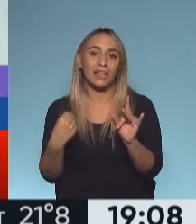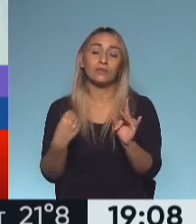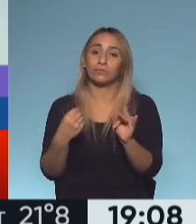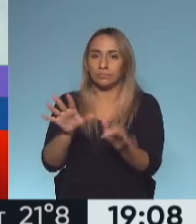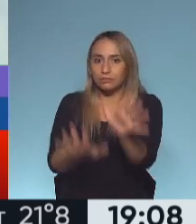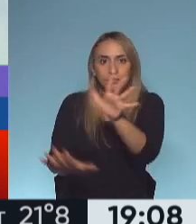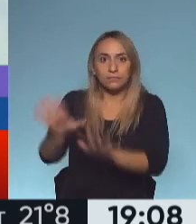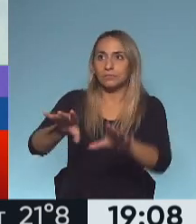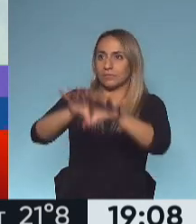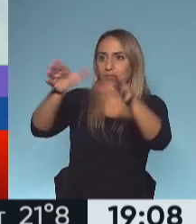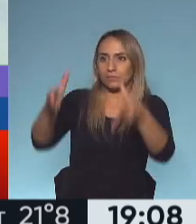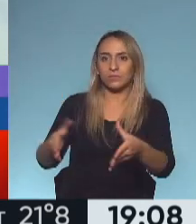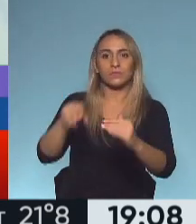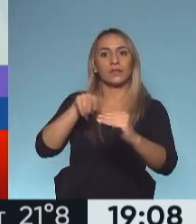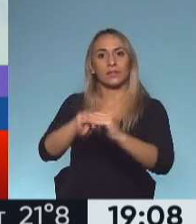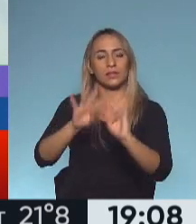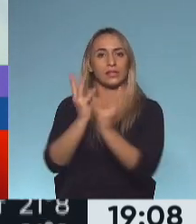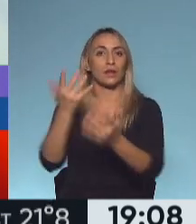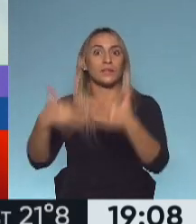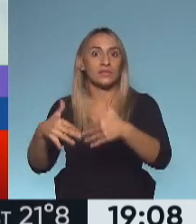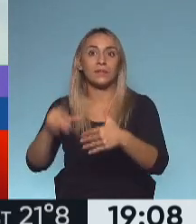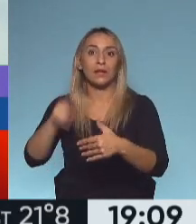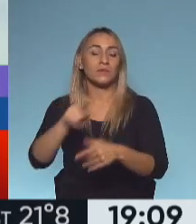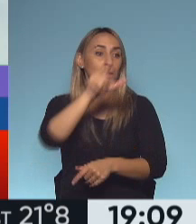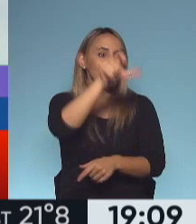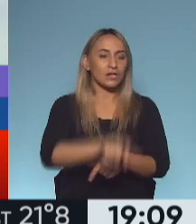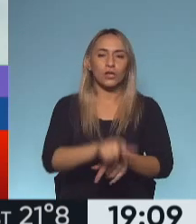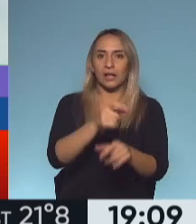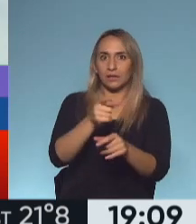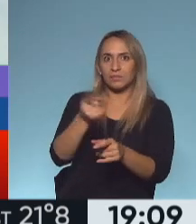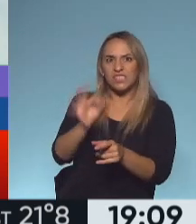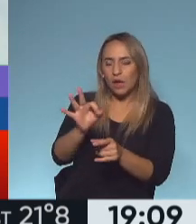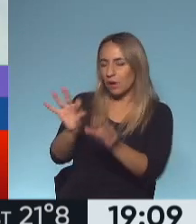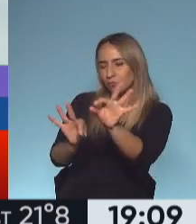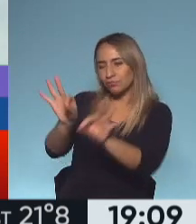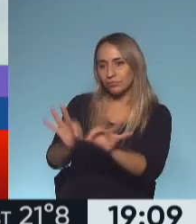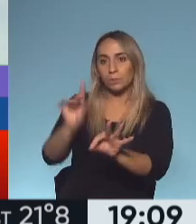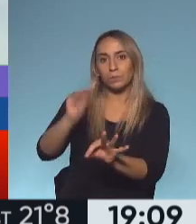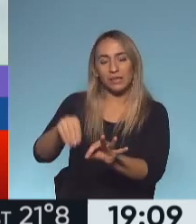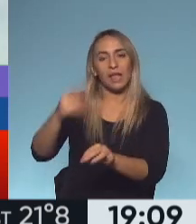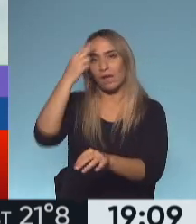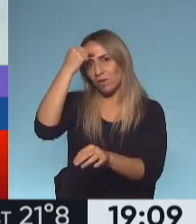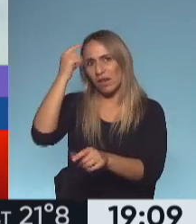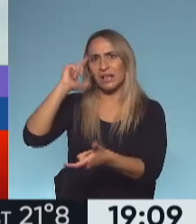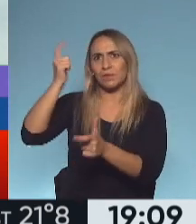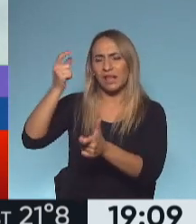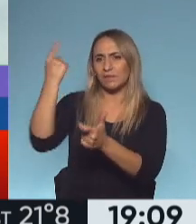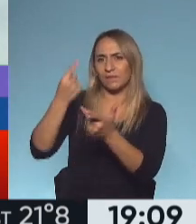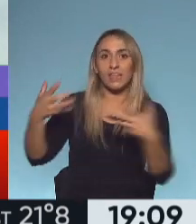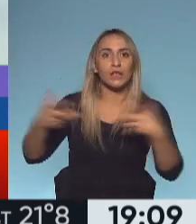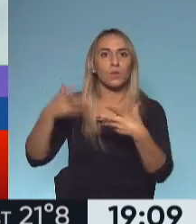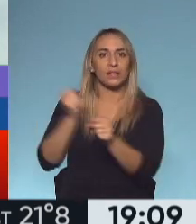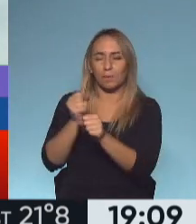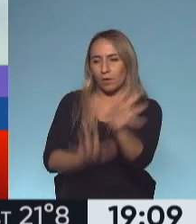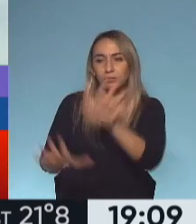terapia intensiva, en lo que significa el factor humano, tecnológico y la experiencia de las enfermeras y todos los equipos de trabajo.